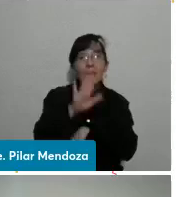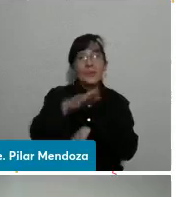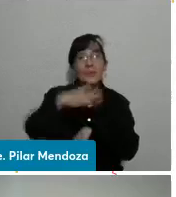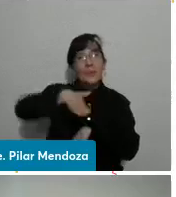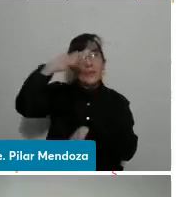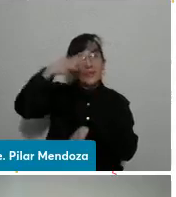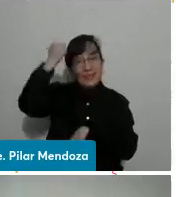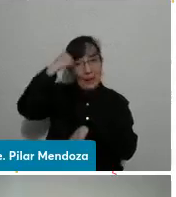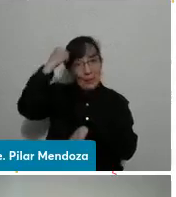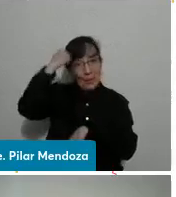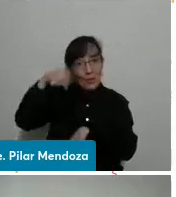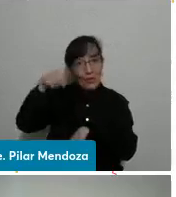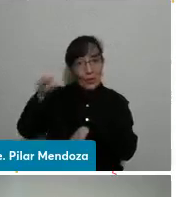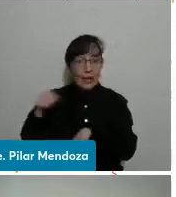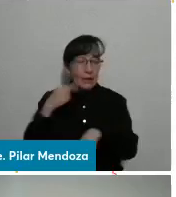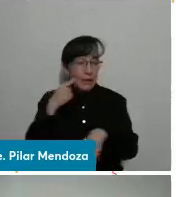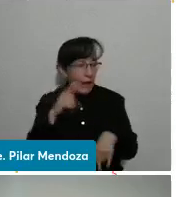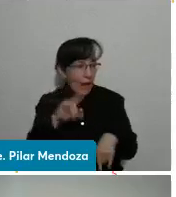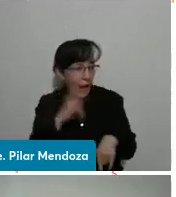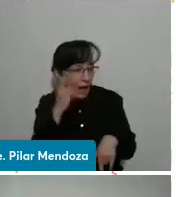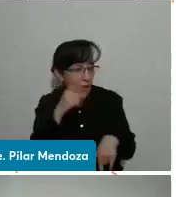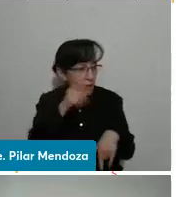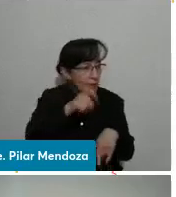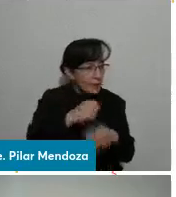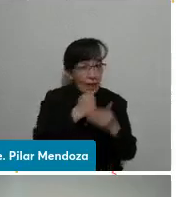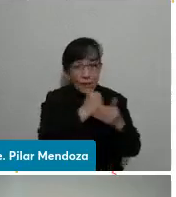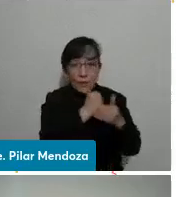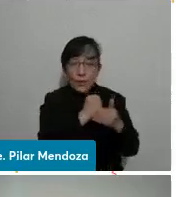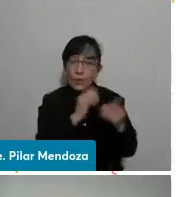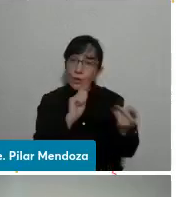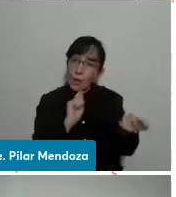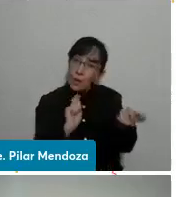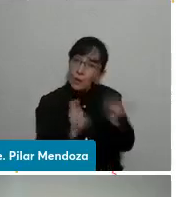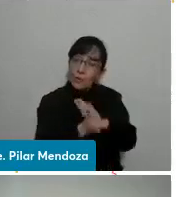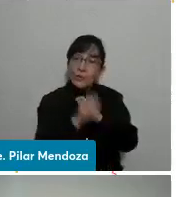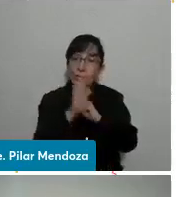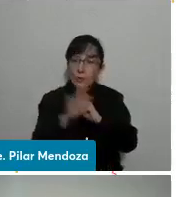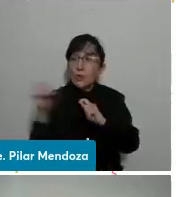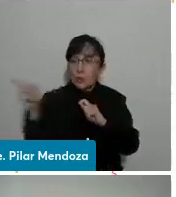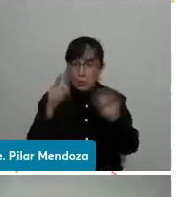él hace una primera intervención, después en su momento pues